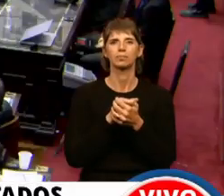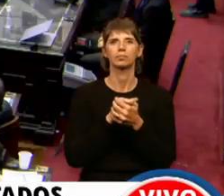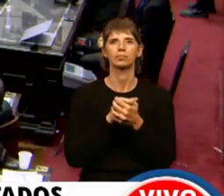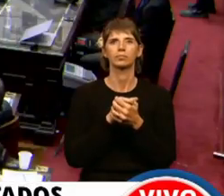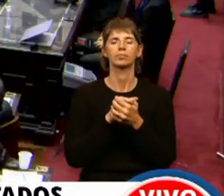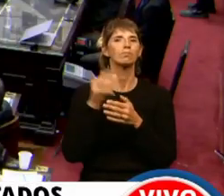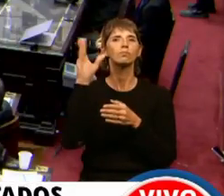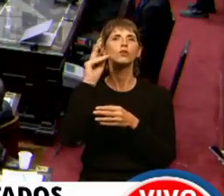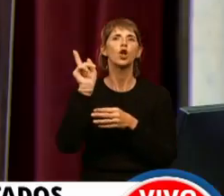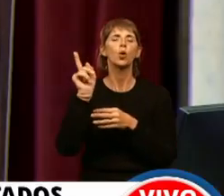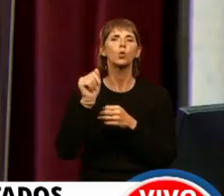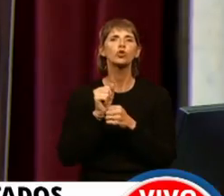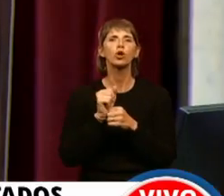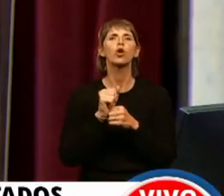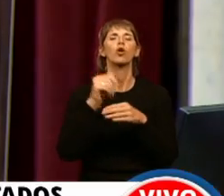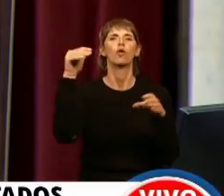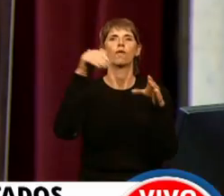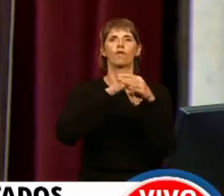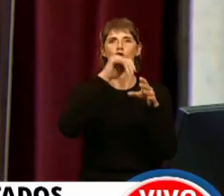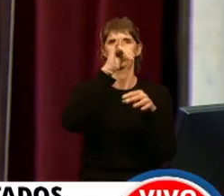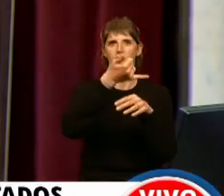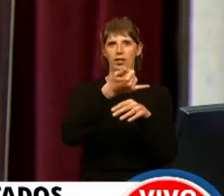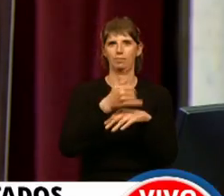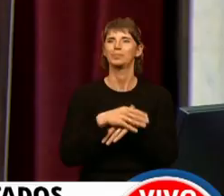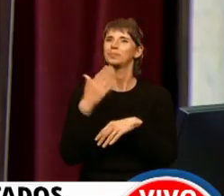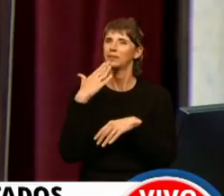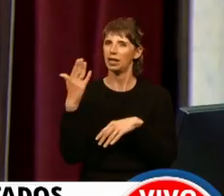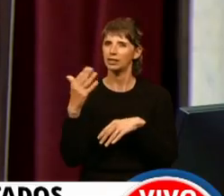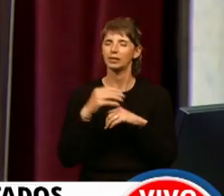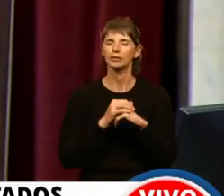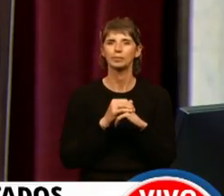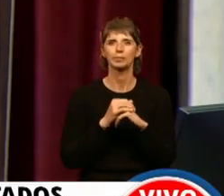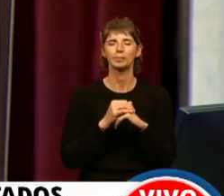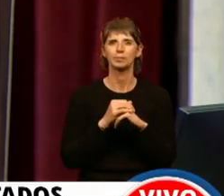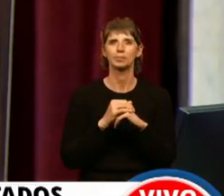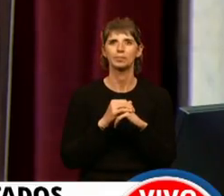no lo escucho diputado gas afirmativ gracias diputado